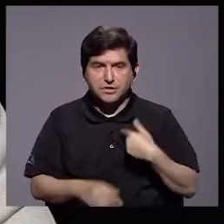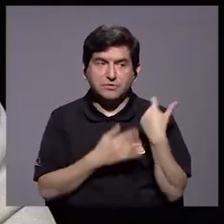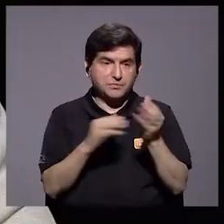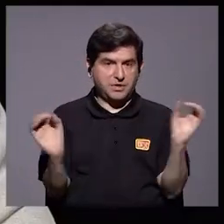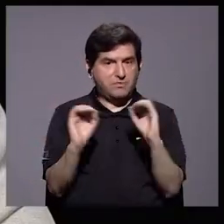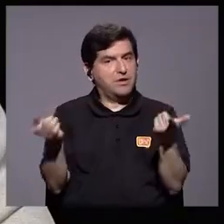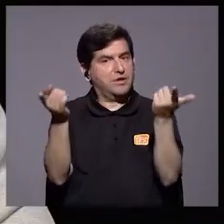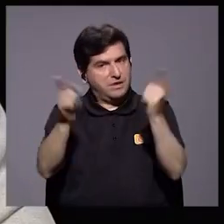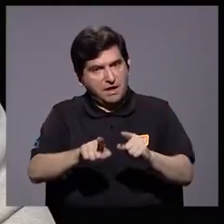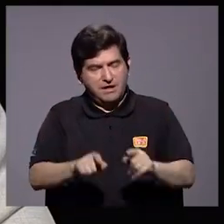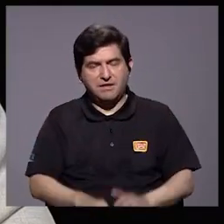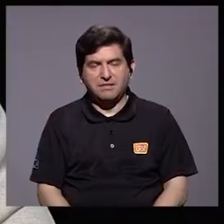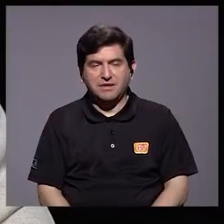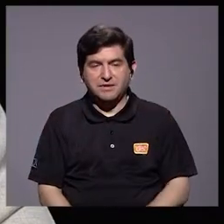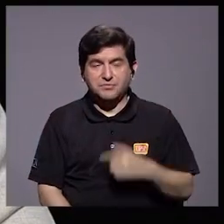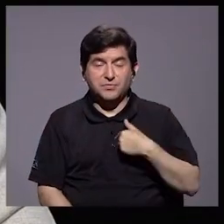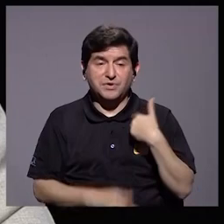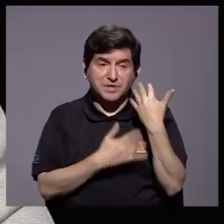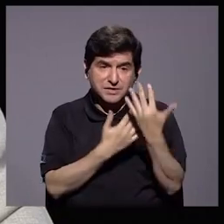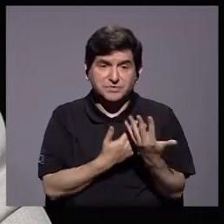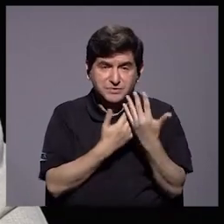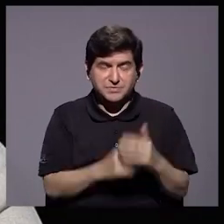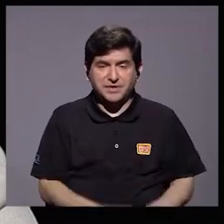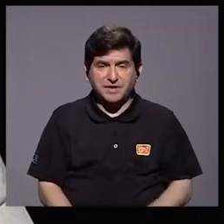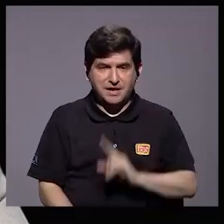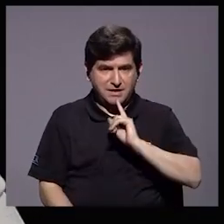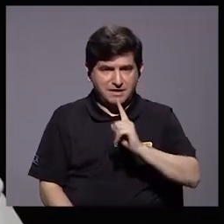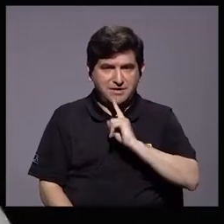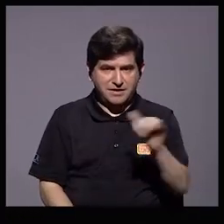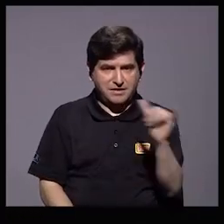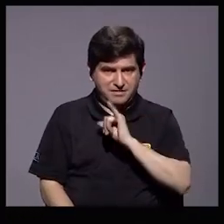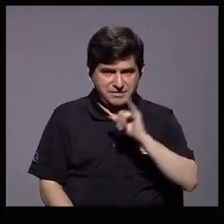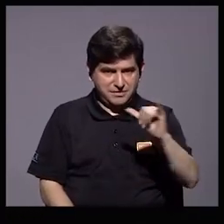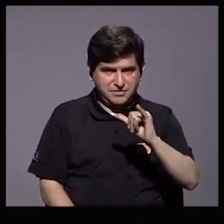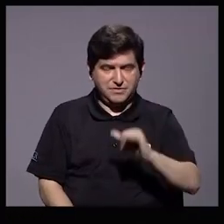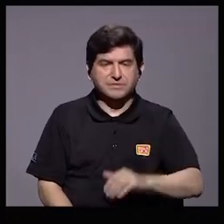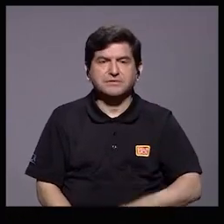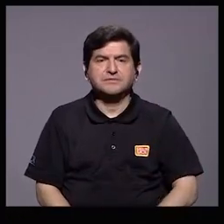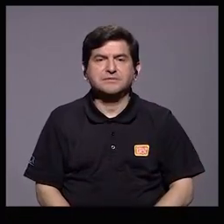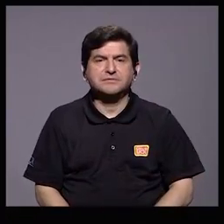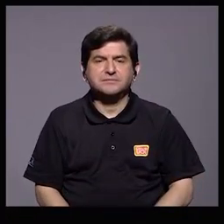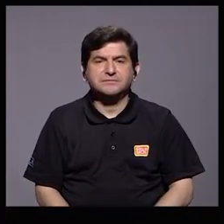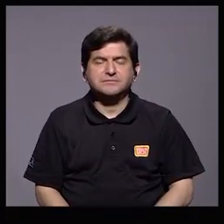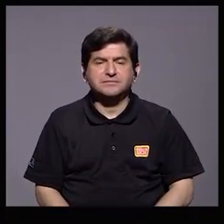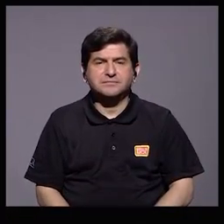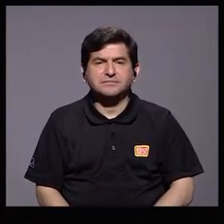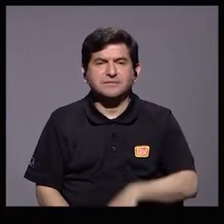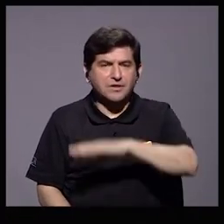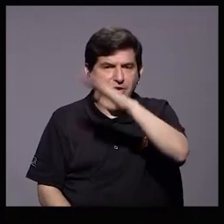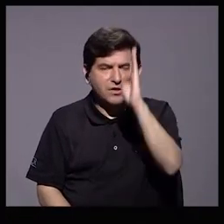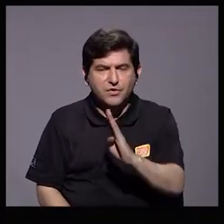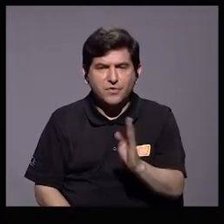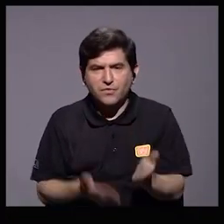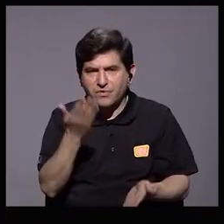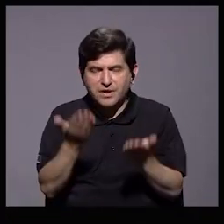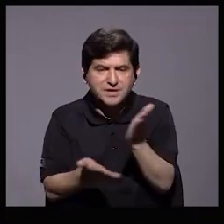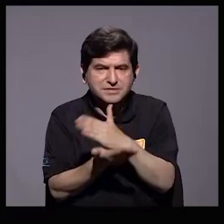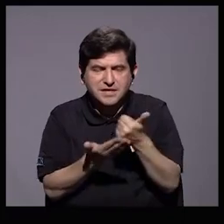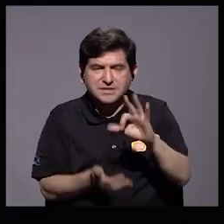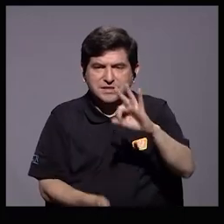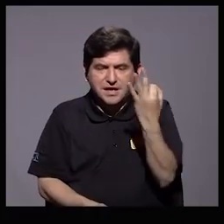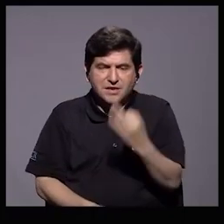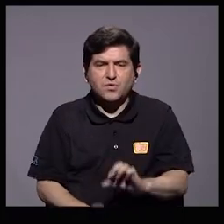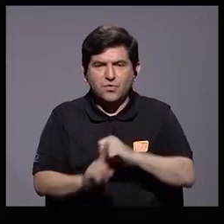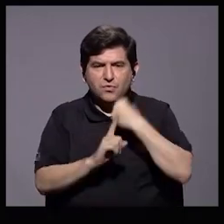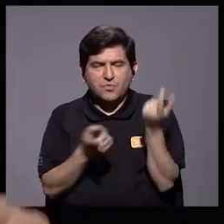pero pues espero que si estas depresiones sirven también para qué nunca se puede ver cómo pasaron las